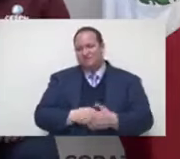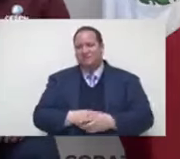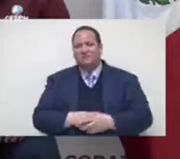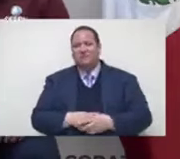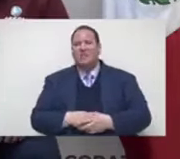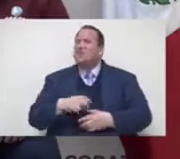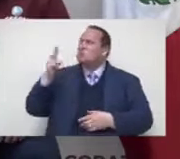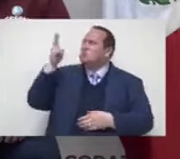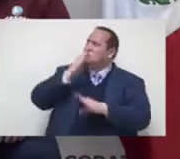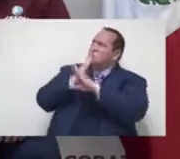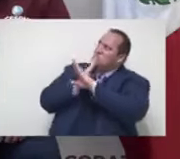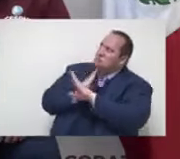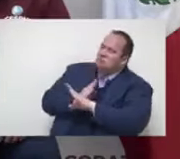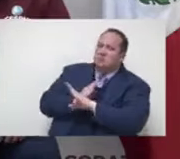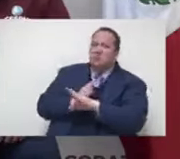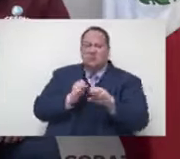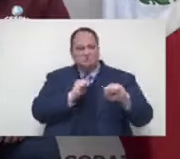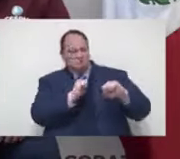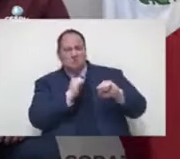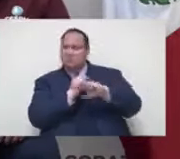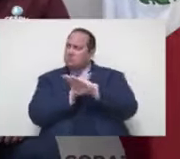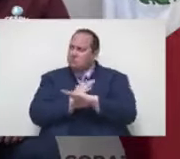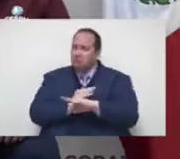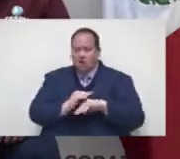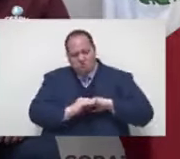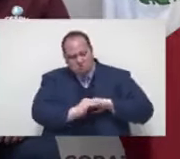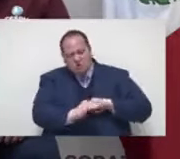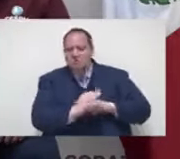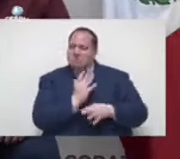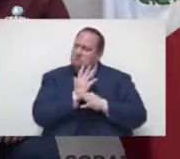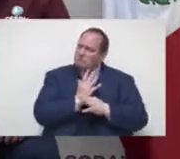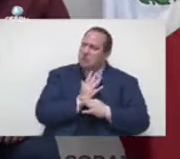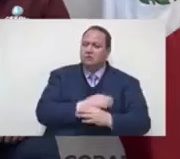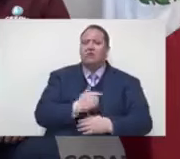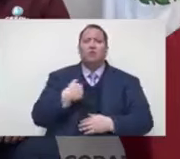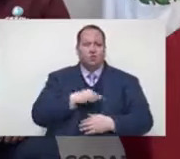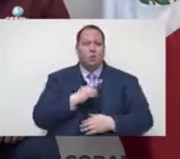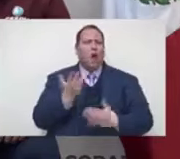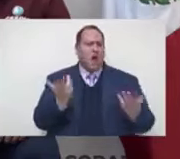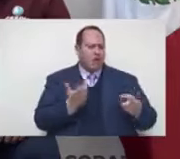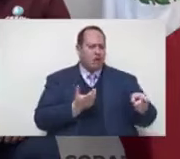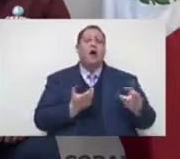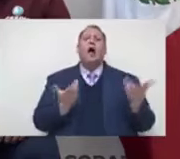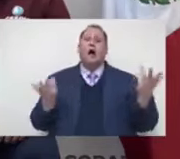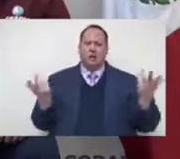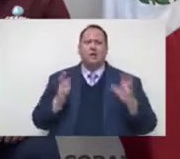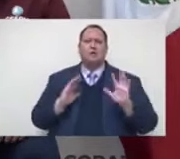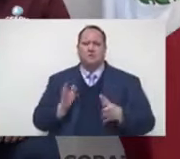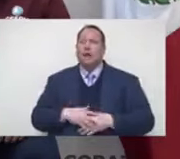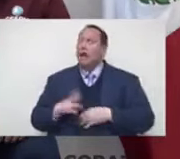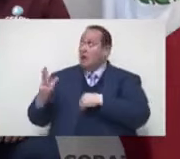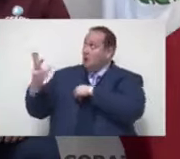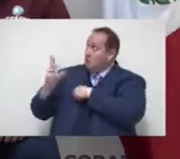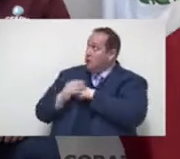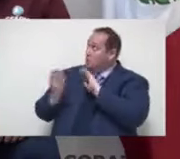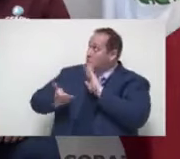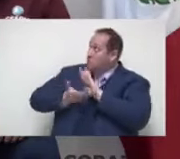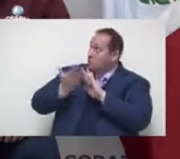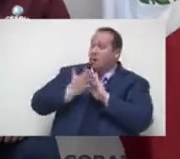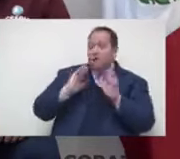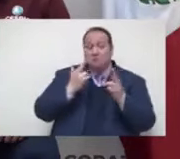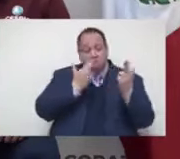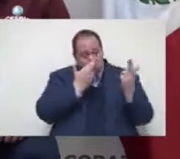contra vientos y la cimentación correspondiente, ¿no? Eso ya se tiene inclusive ya elaborado, ya se tiene hasta un permiso de construcción, ya se